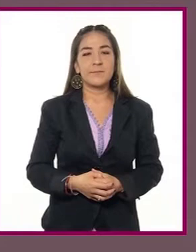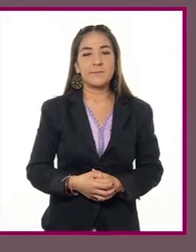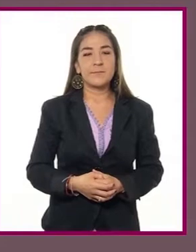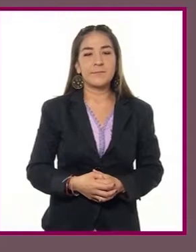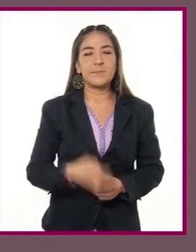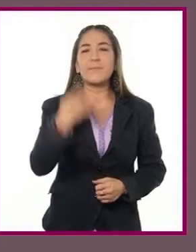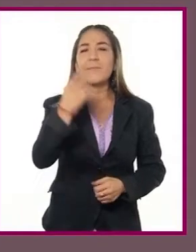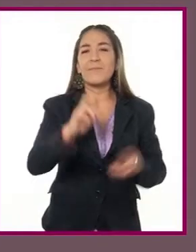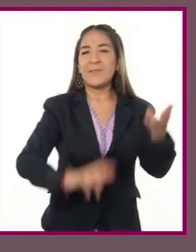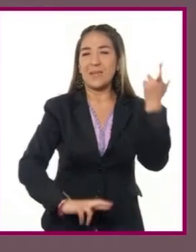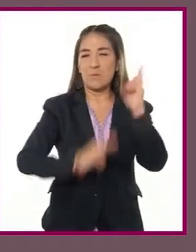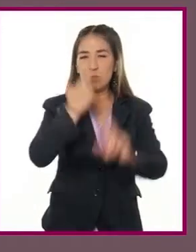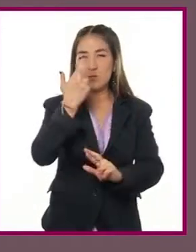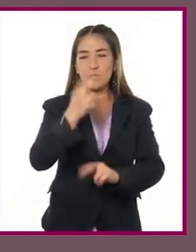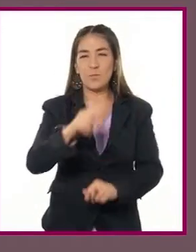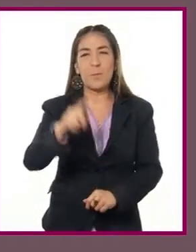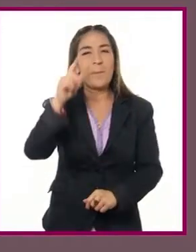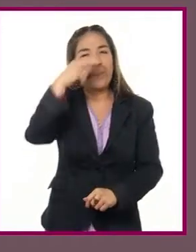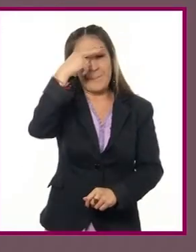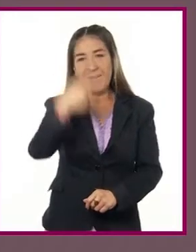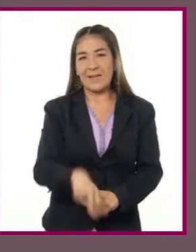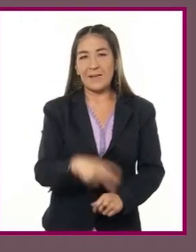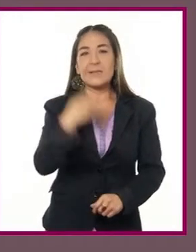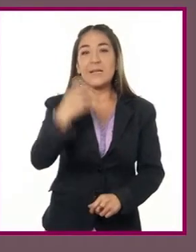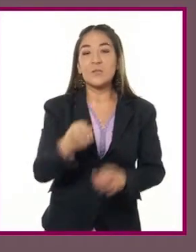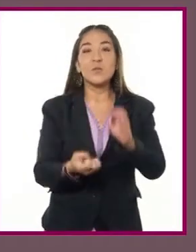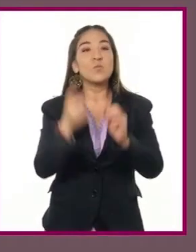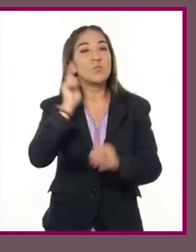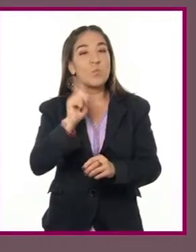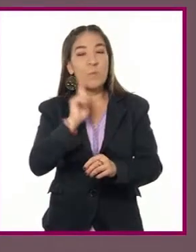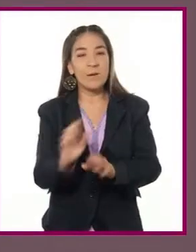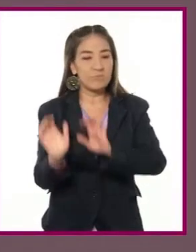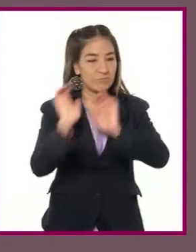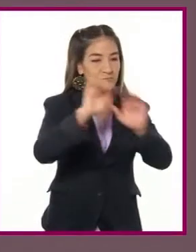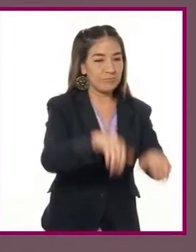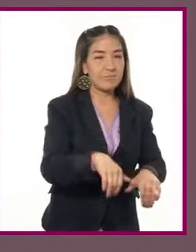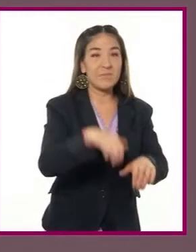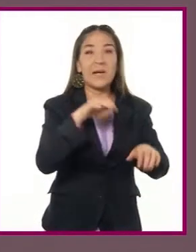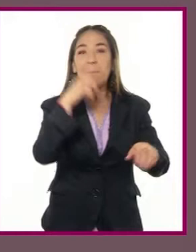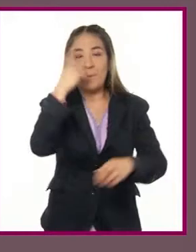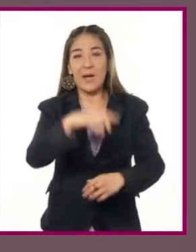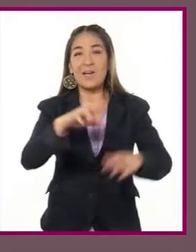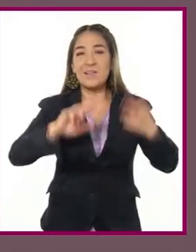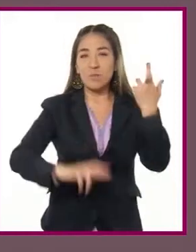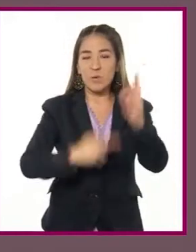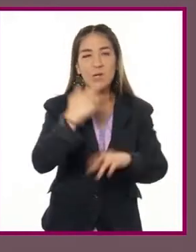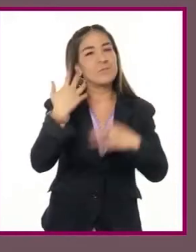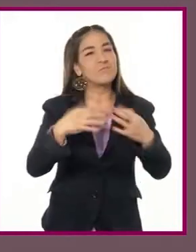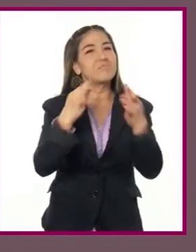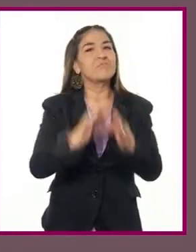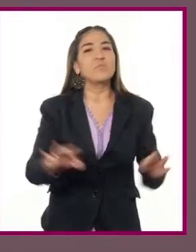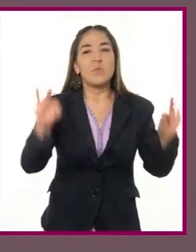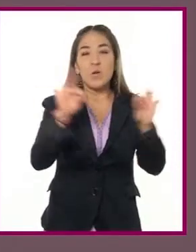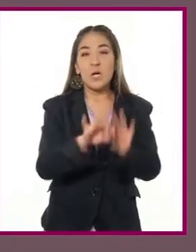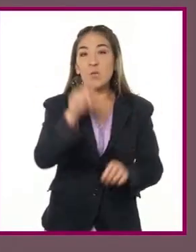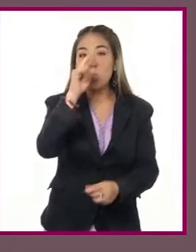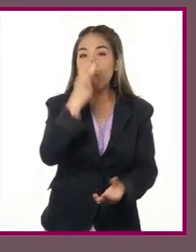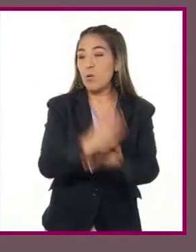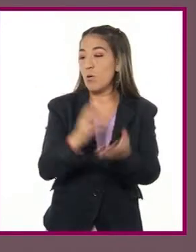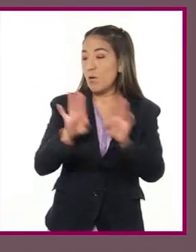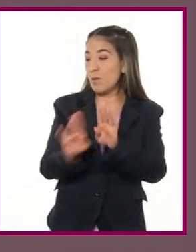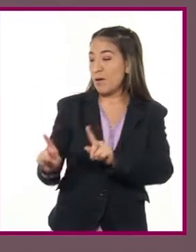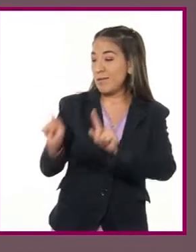durante la Revolución Mexicana, la incorporación de las mujeres fue importante, no solo como acompañantes de los hombres